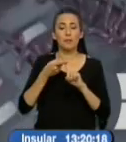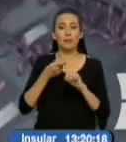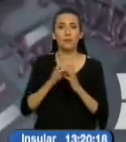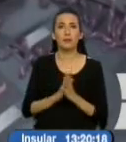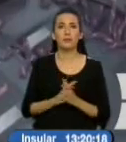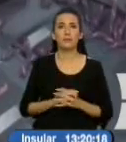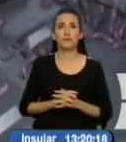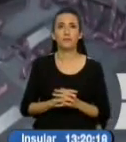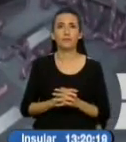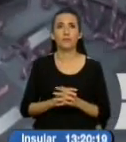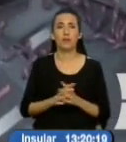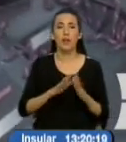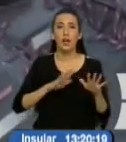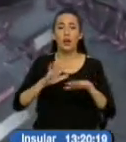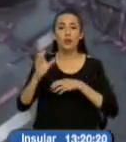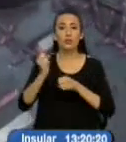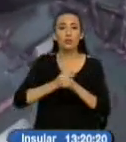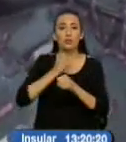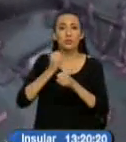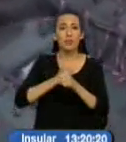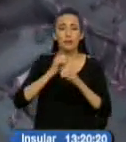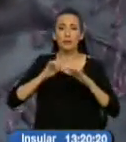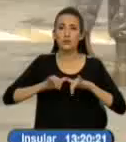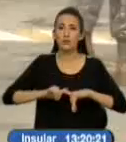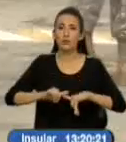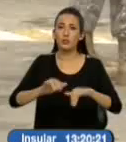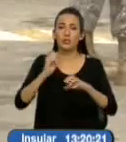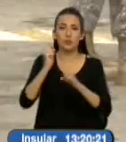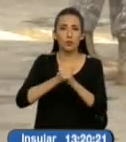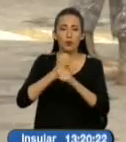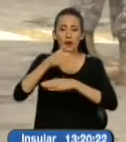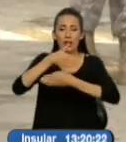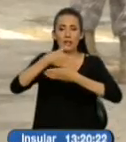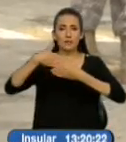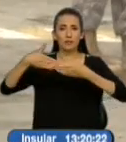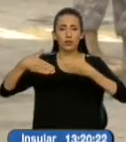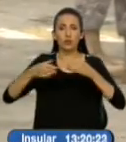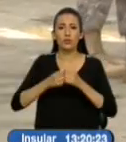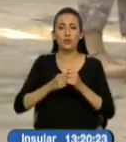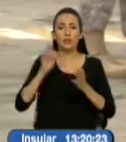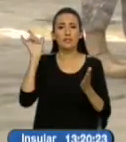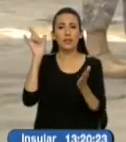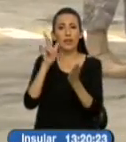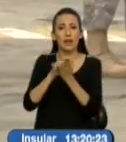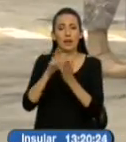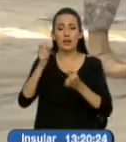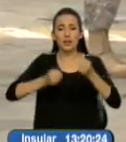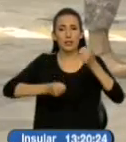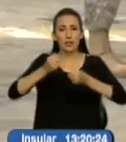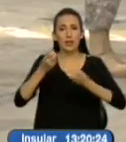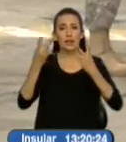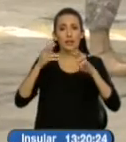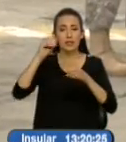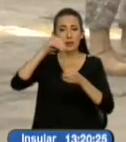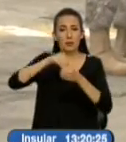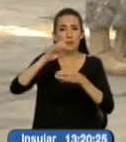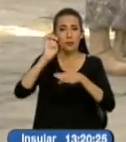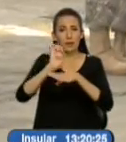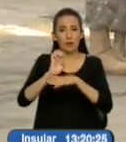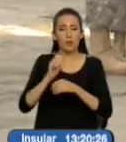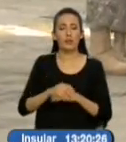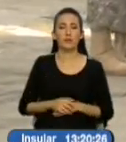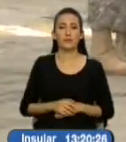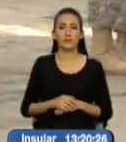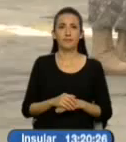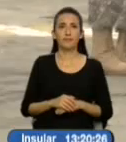cuatrimestre. Los operativos continuarán siendo ejecutados en las fronteras terrestres, aeropuertos y al interior del país. Jocelyn